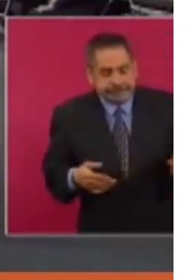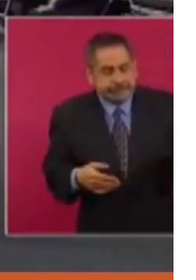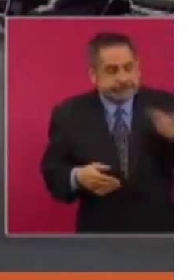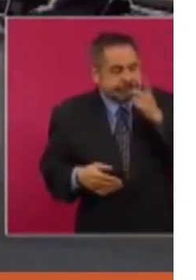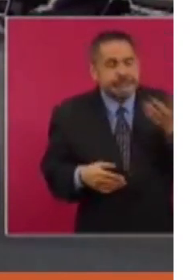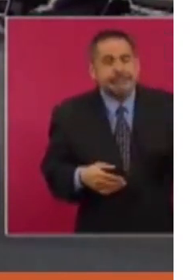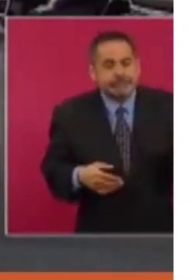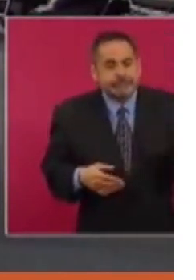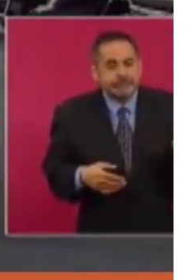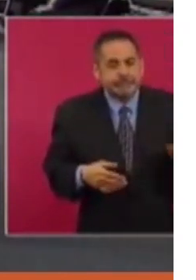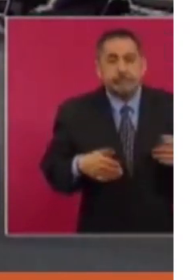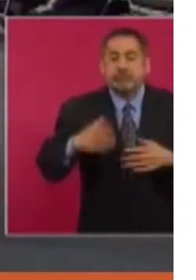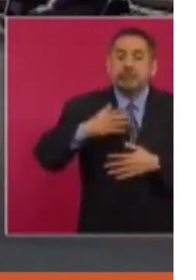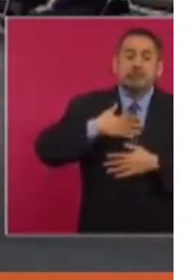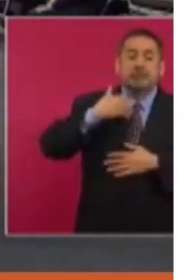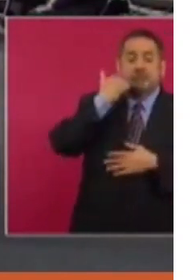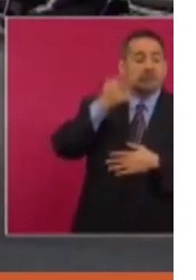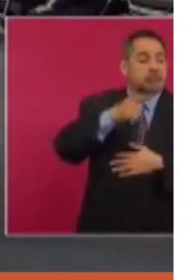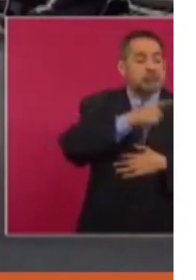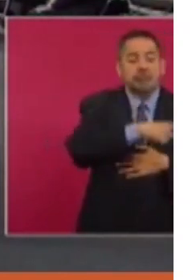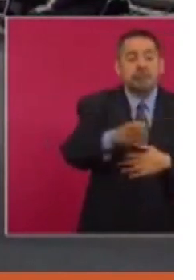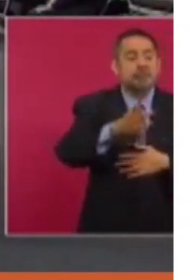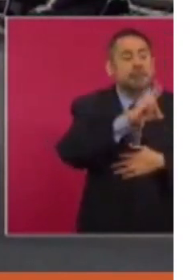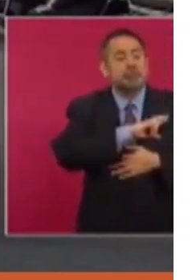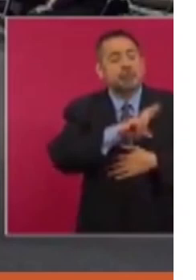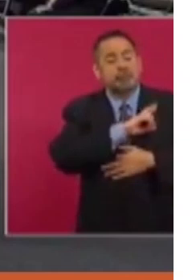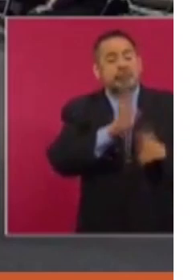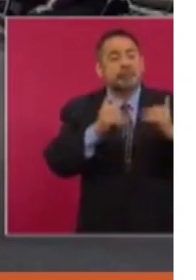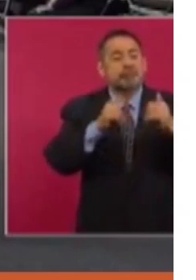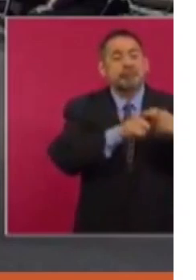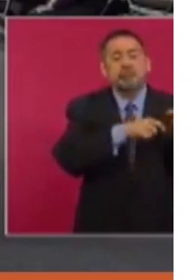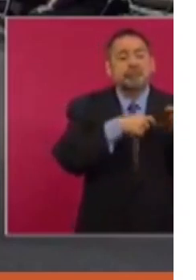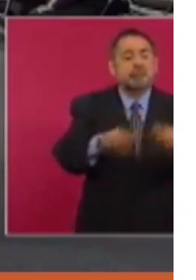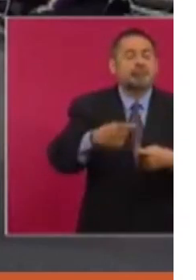contrato porque quería yo que le rentaran una casa.